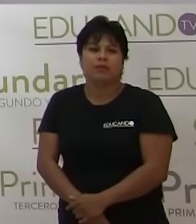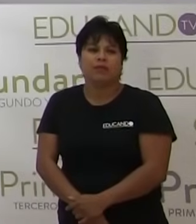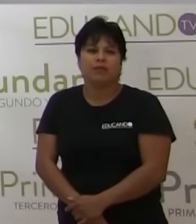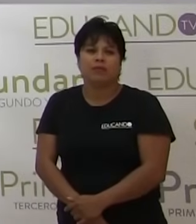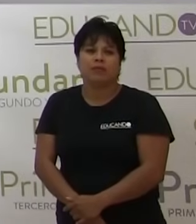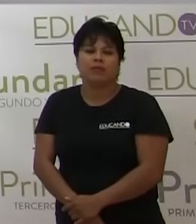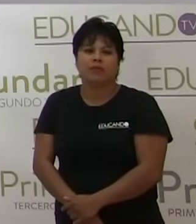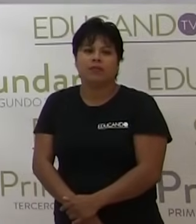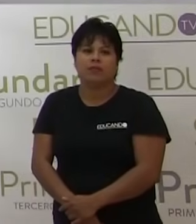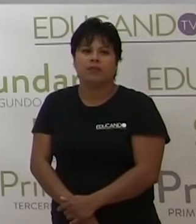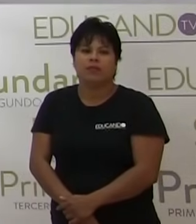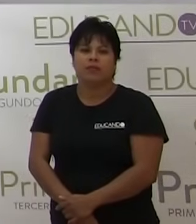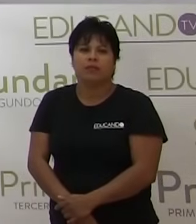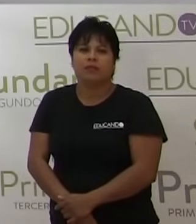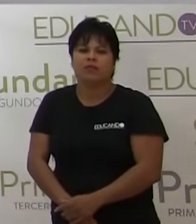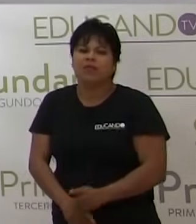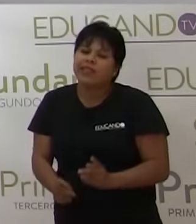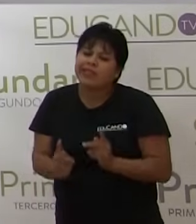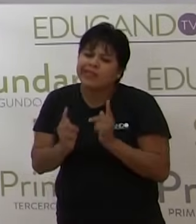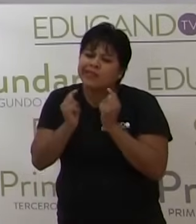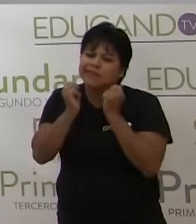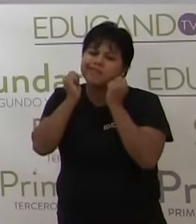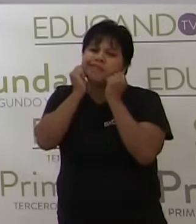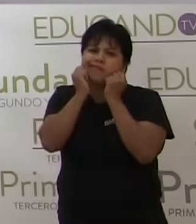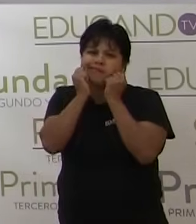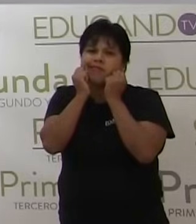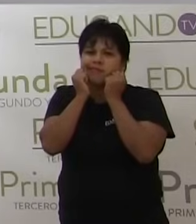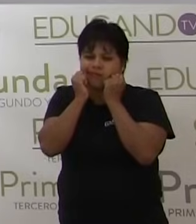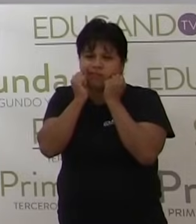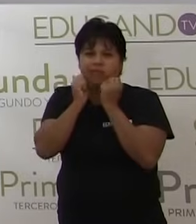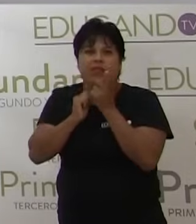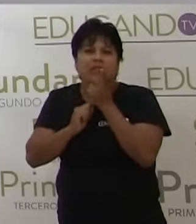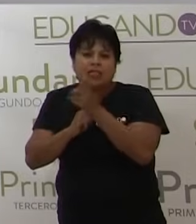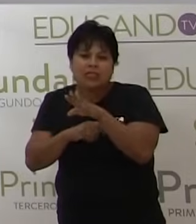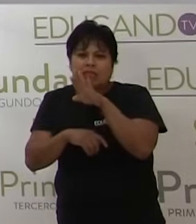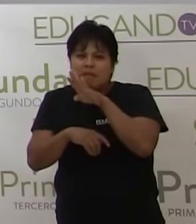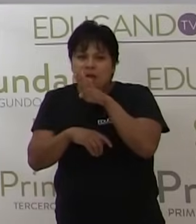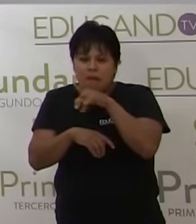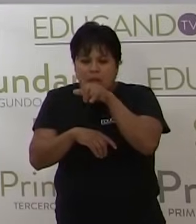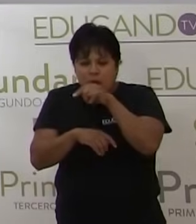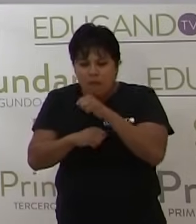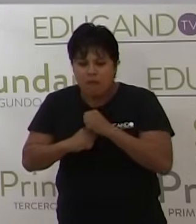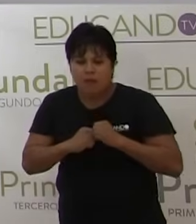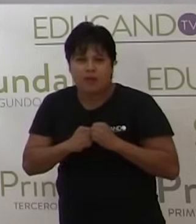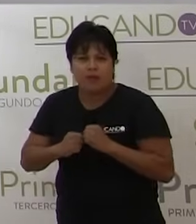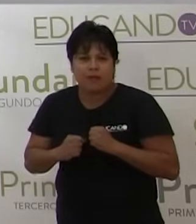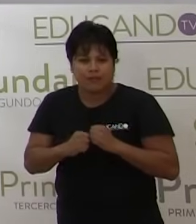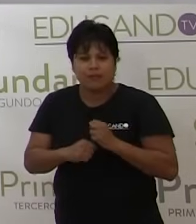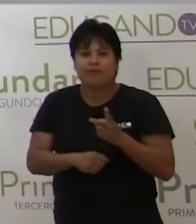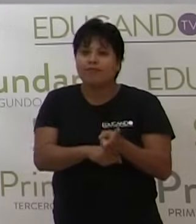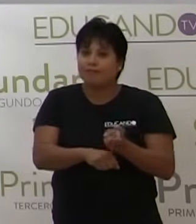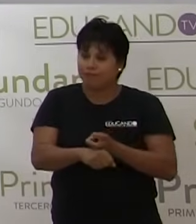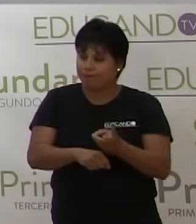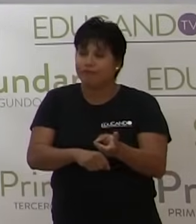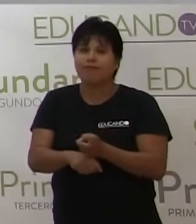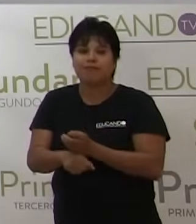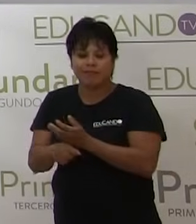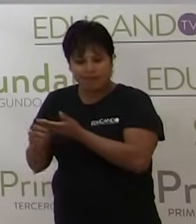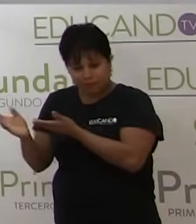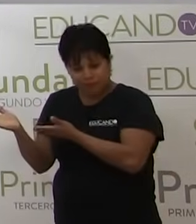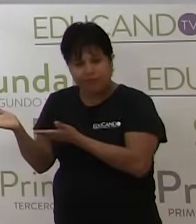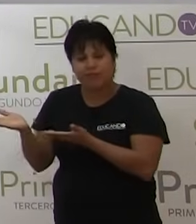murmuró Qué importa dice mamá gallina los invitados